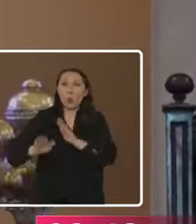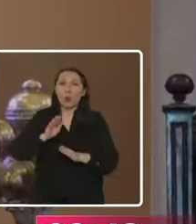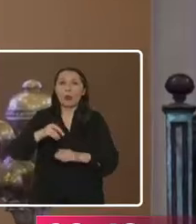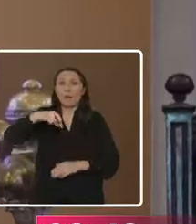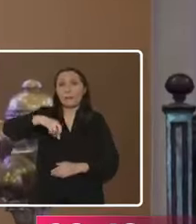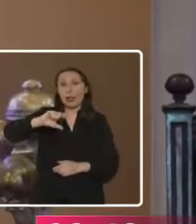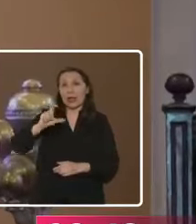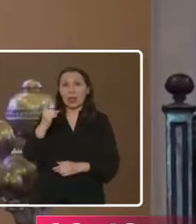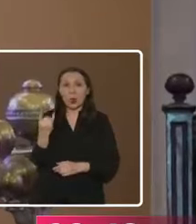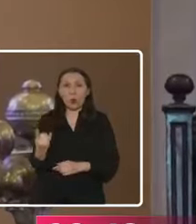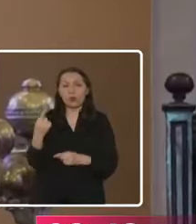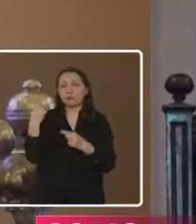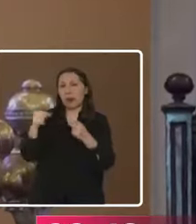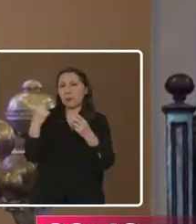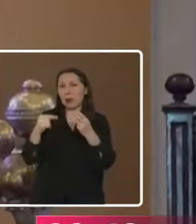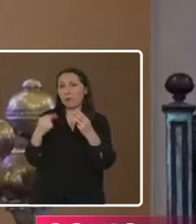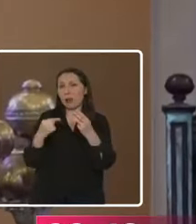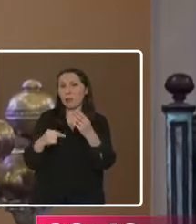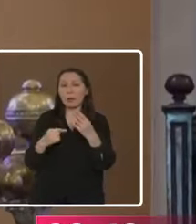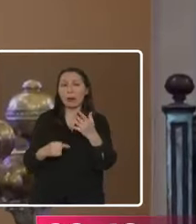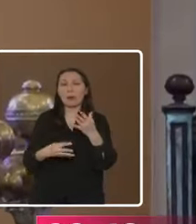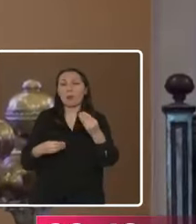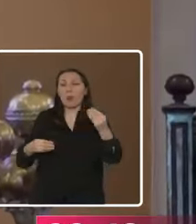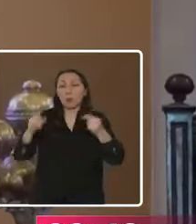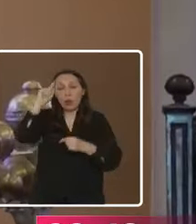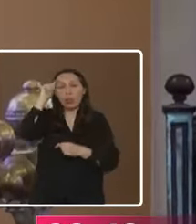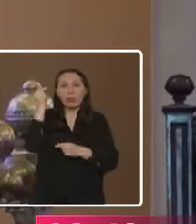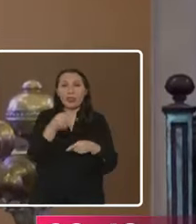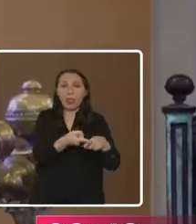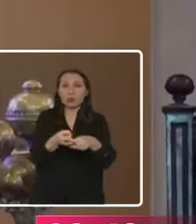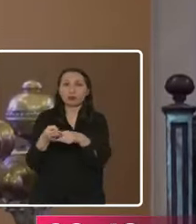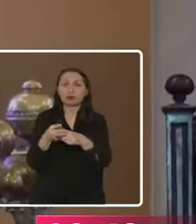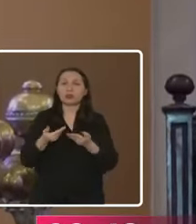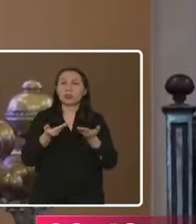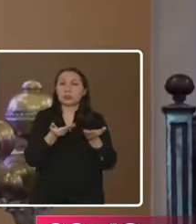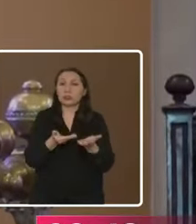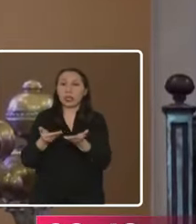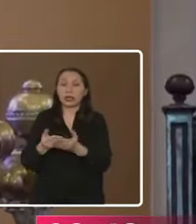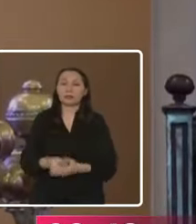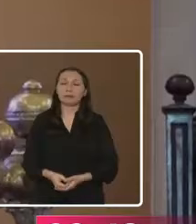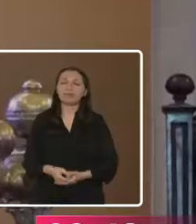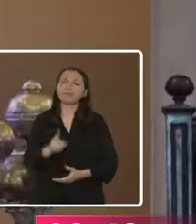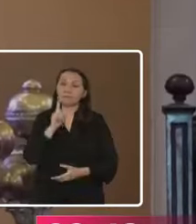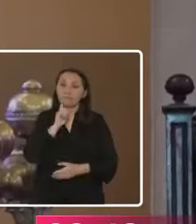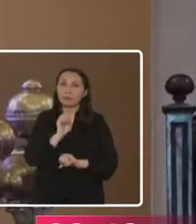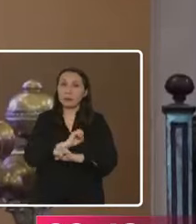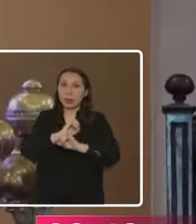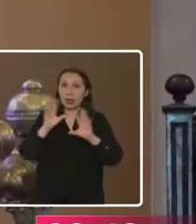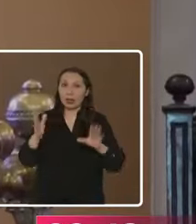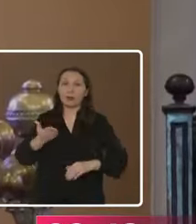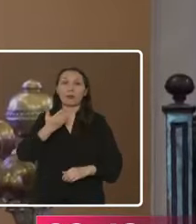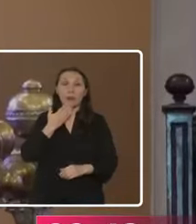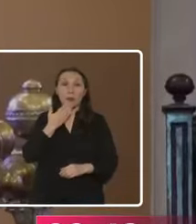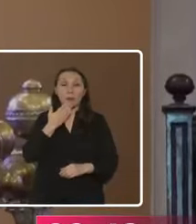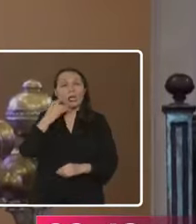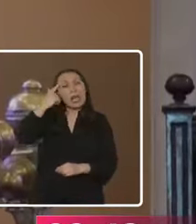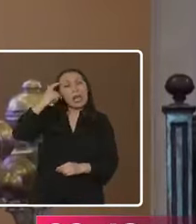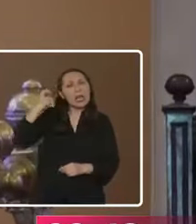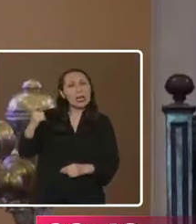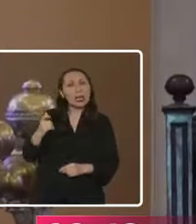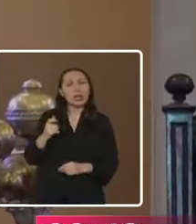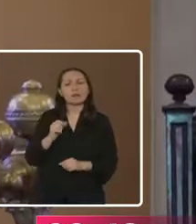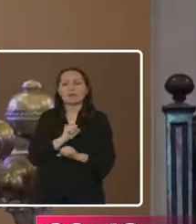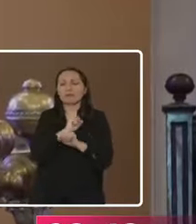la PGU, entre tantas y tantas iniciativas sociales. Está claro también que creía que